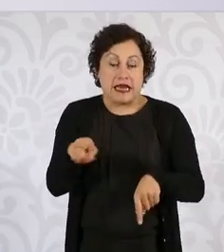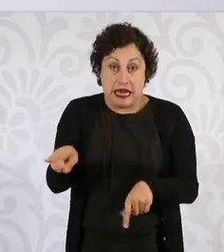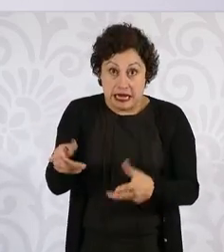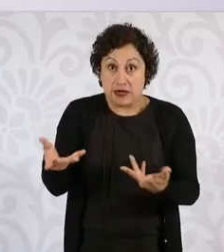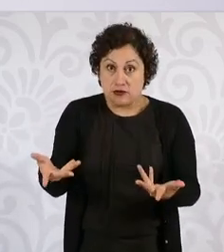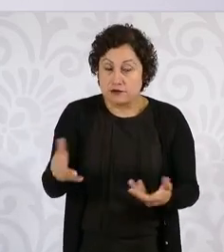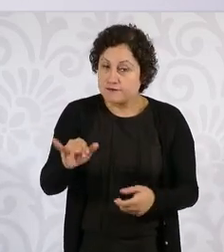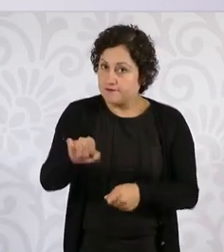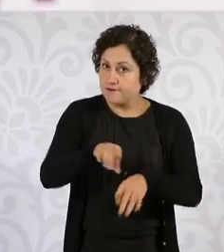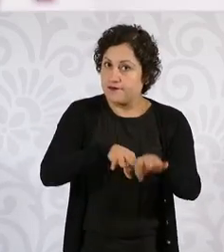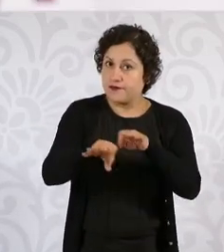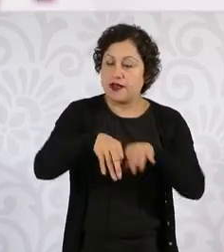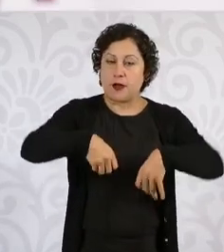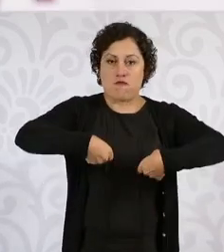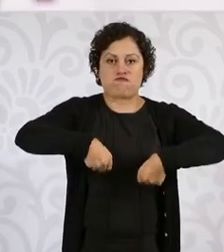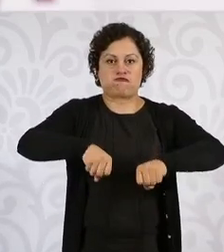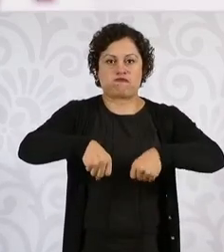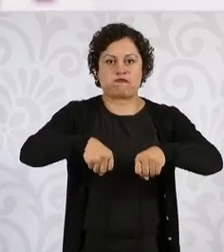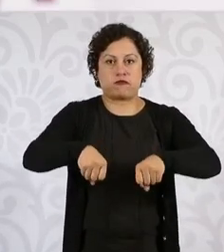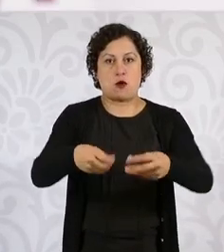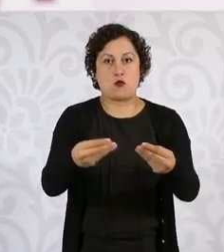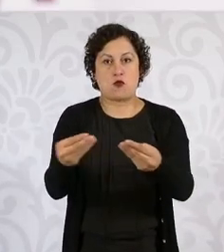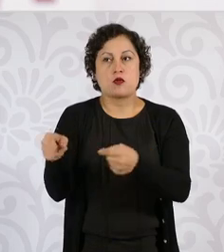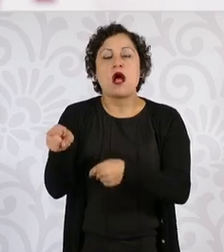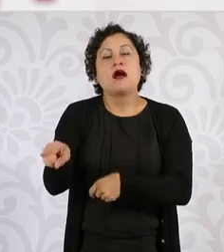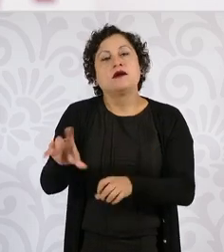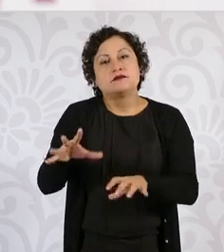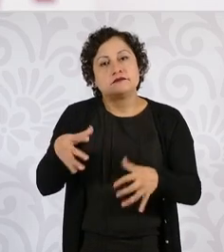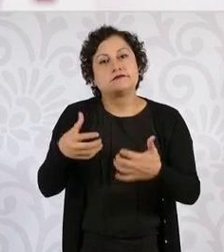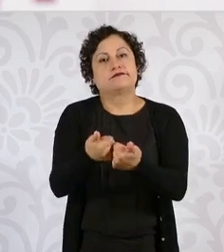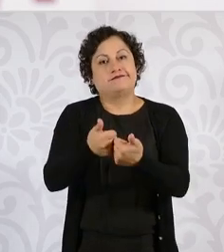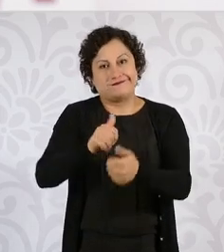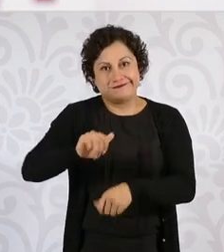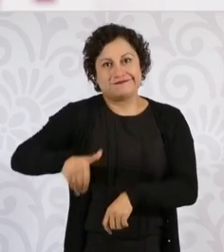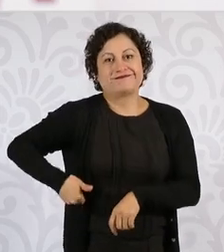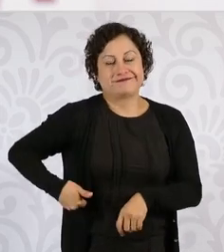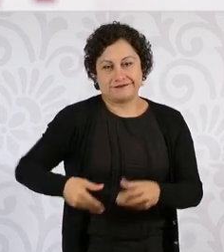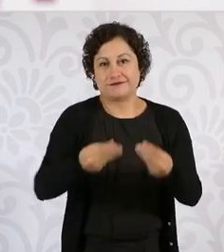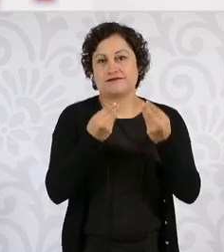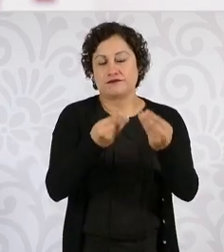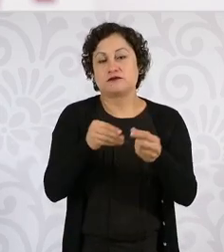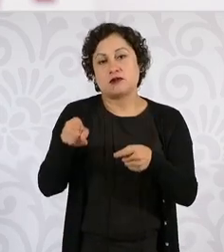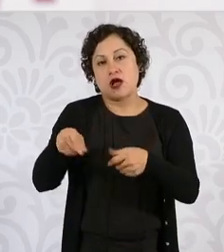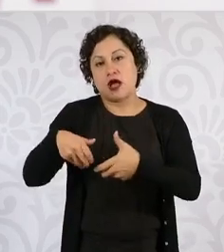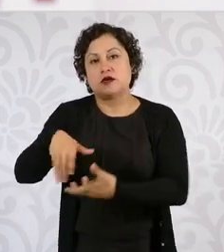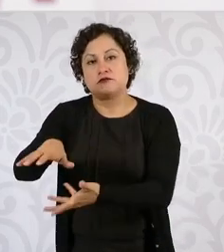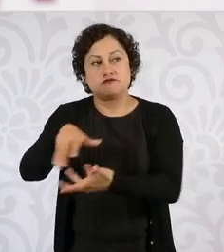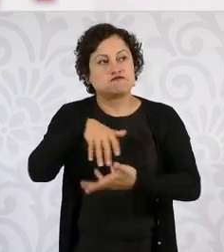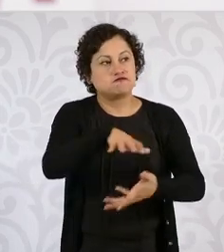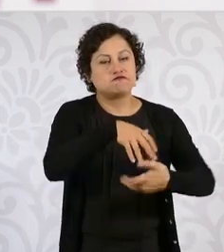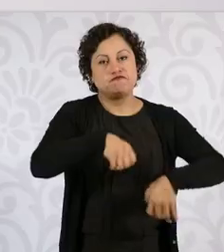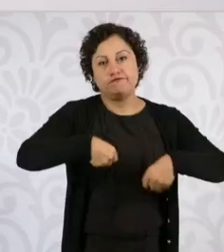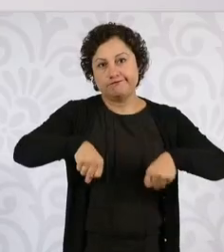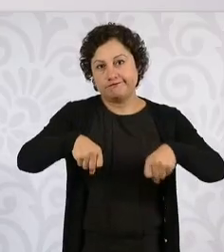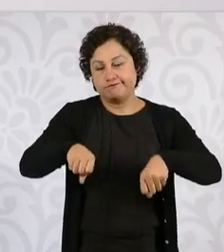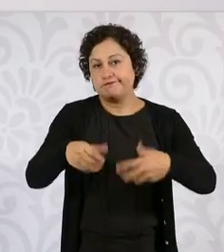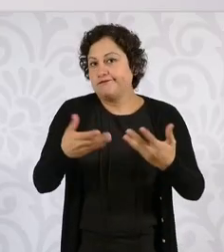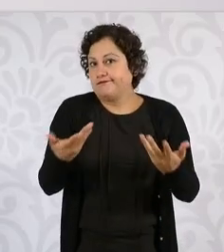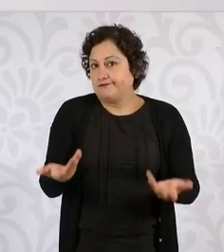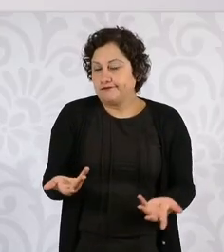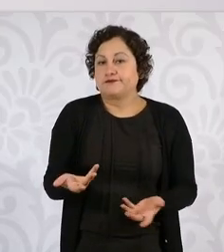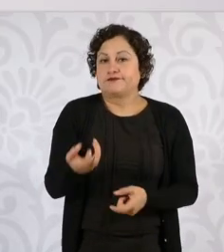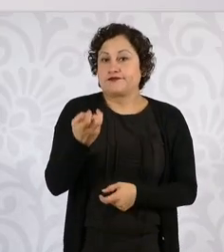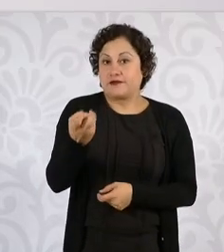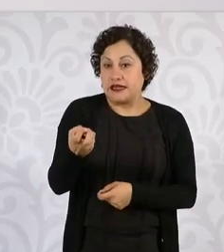motocicleta para poder hacer, para poder repartir. Entonces, se está haciendo esta consideración y se